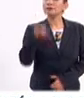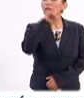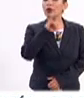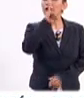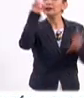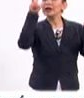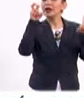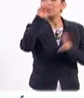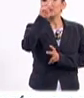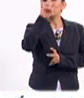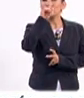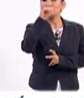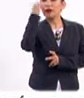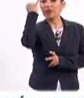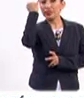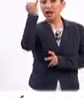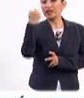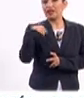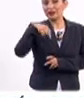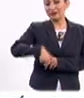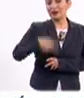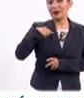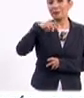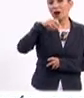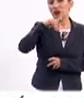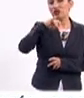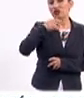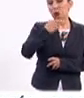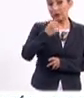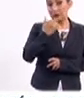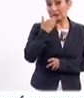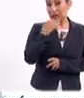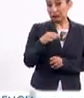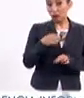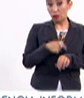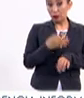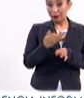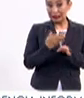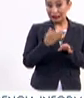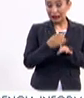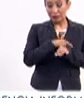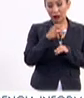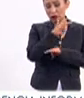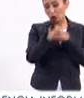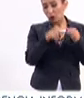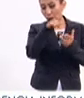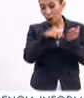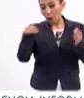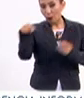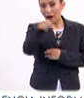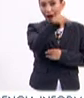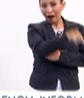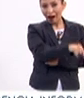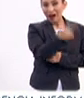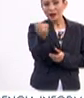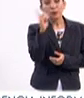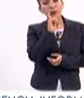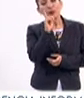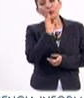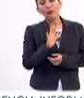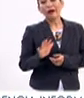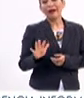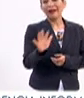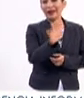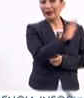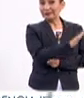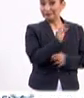Jueves de Rebotando Ideas, se encuentra con nosotros Mauricio Huesca en un momento muy oportuno porque desde todas las trincheras el papel de la mujer ha